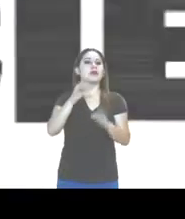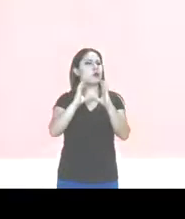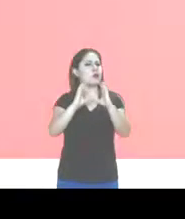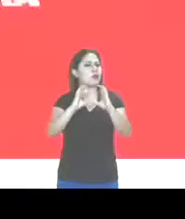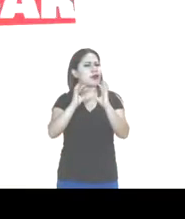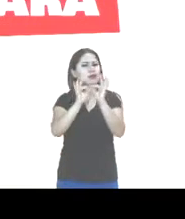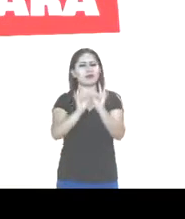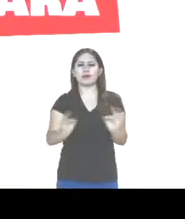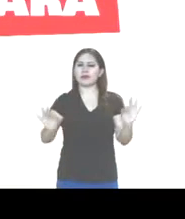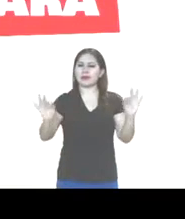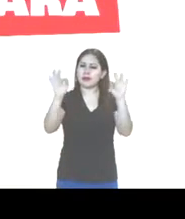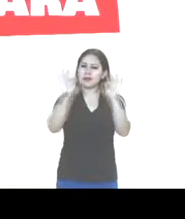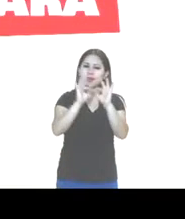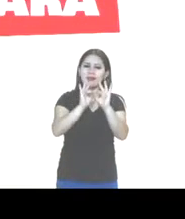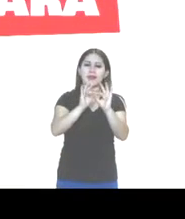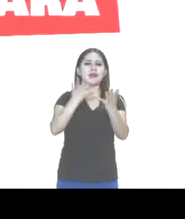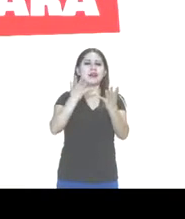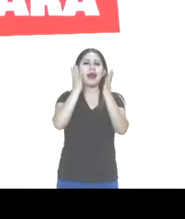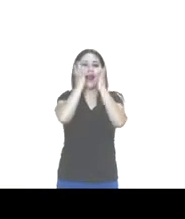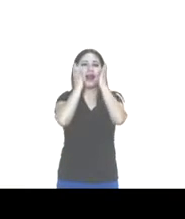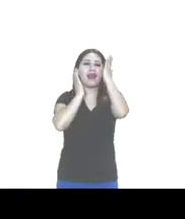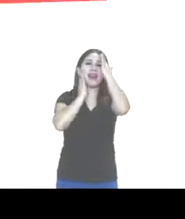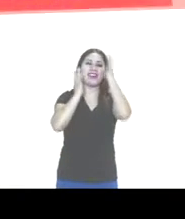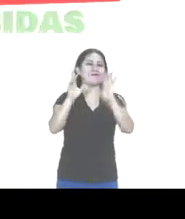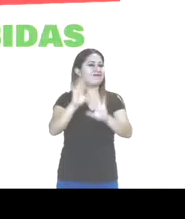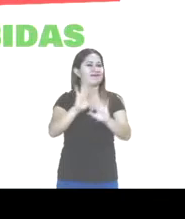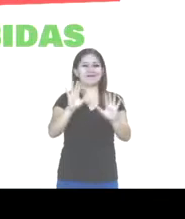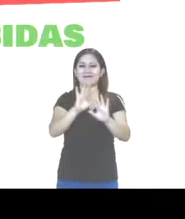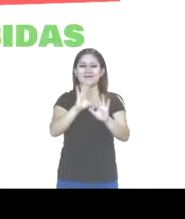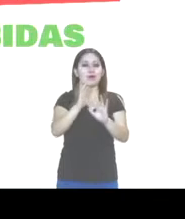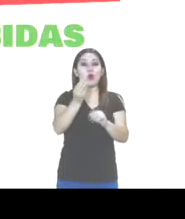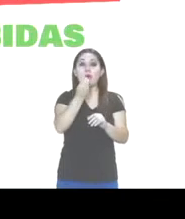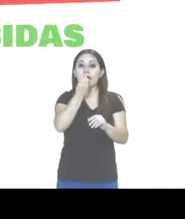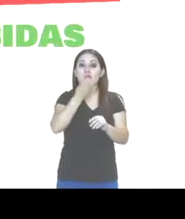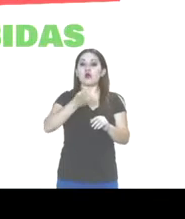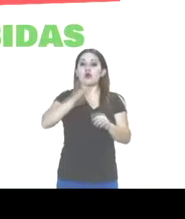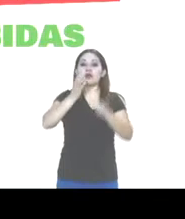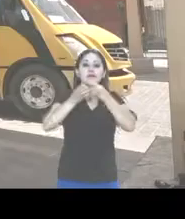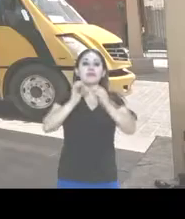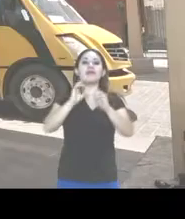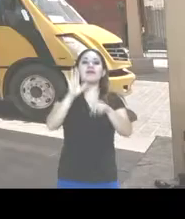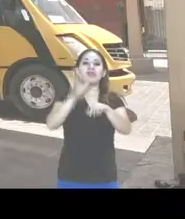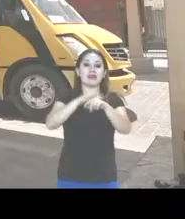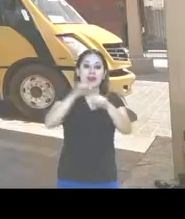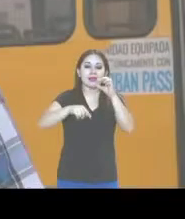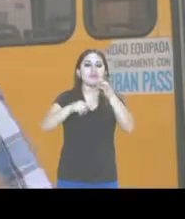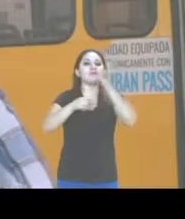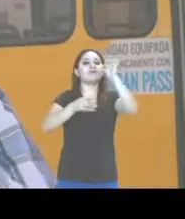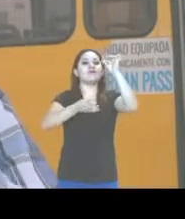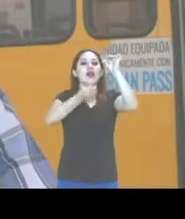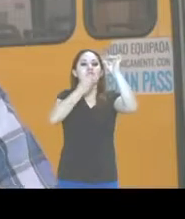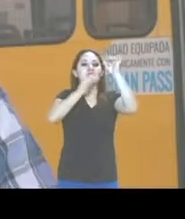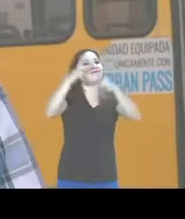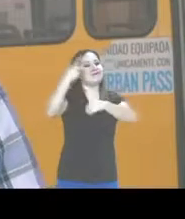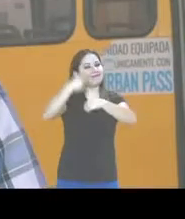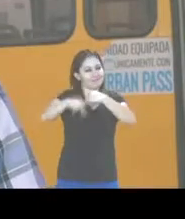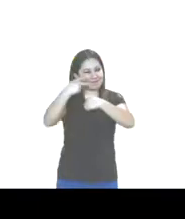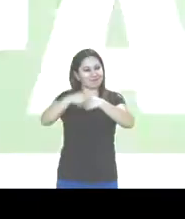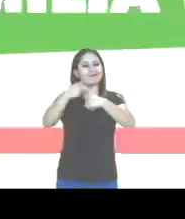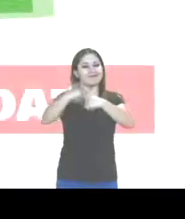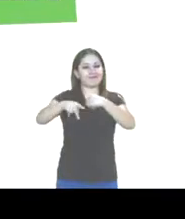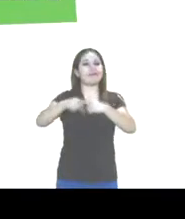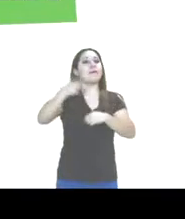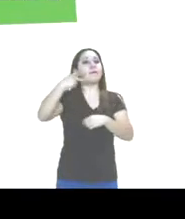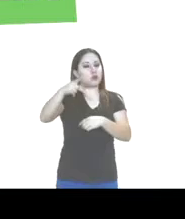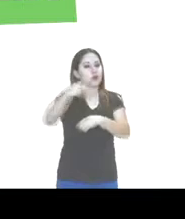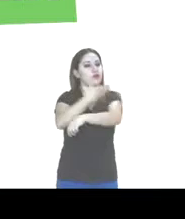que evitemos tocar superficies, tocarnos la cara y evitar el consumo de alimentos y bebidas, ya que eso nos obligaría a retirar nuestro